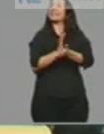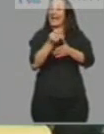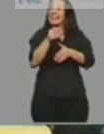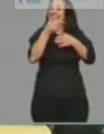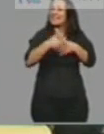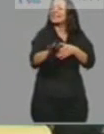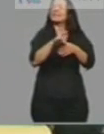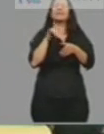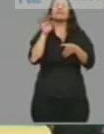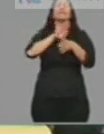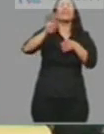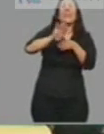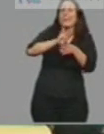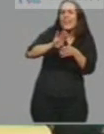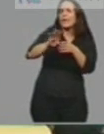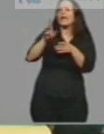deber